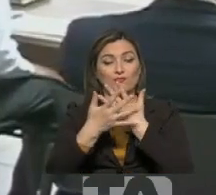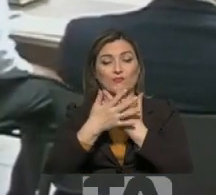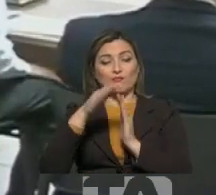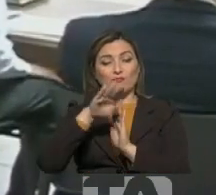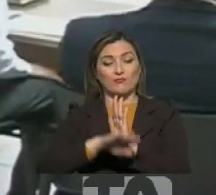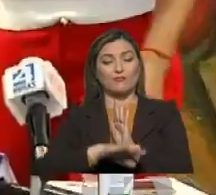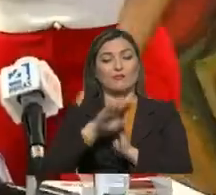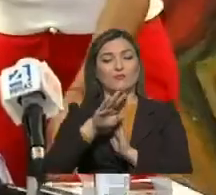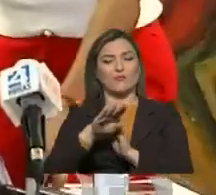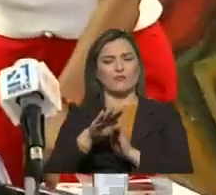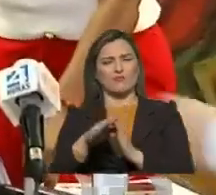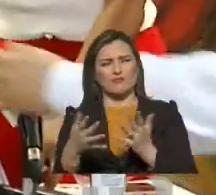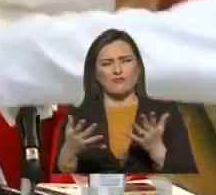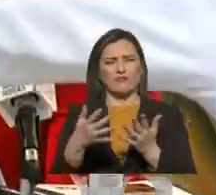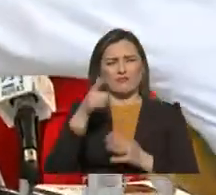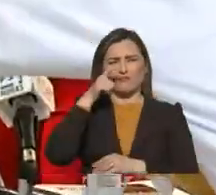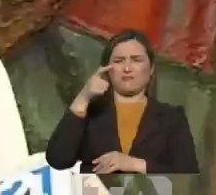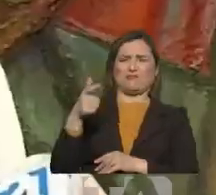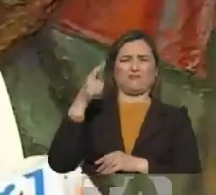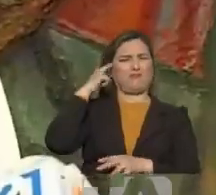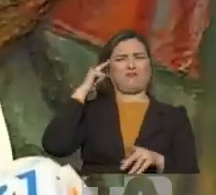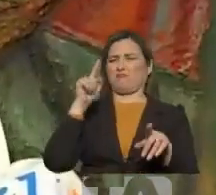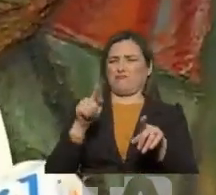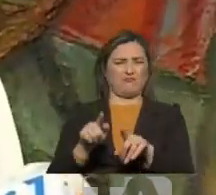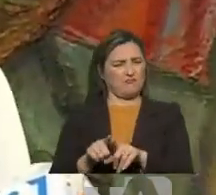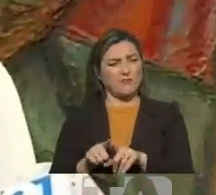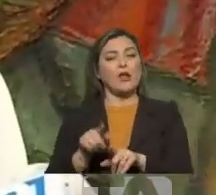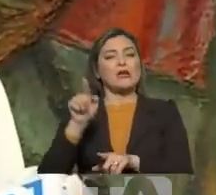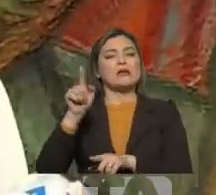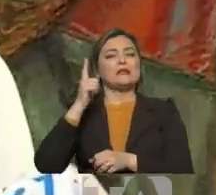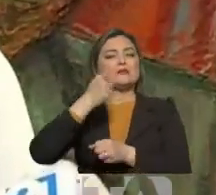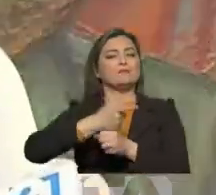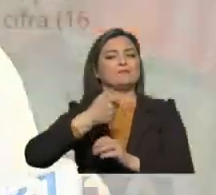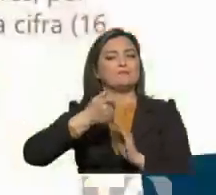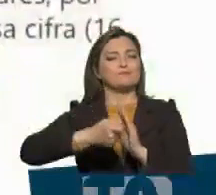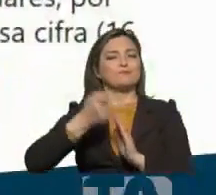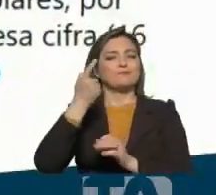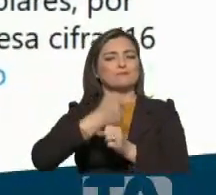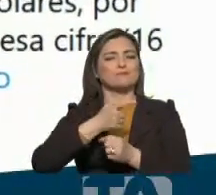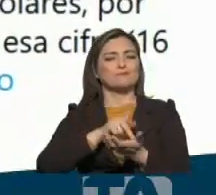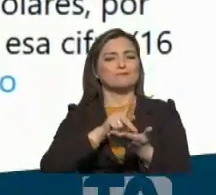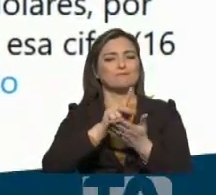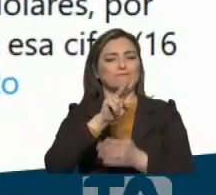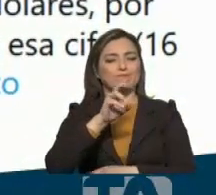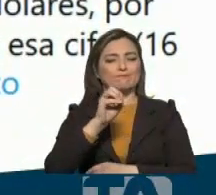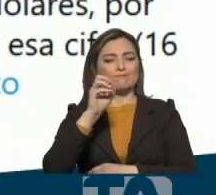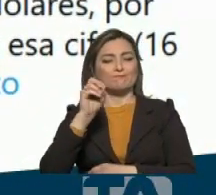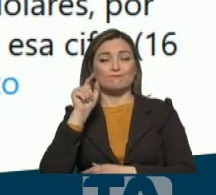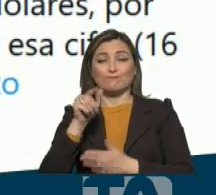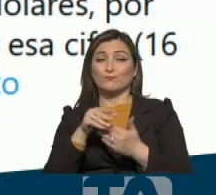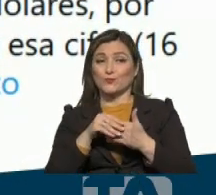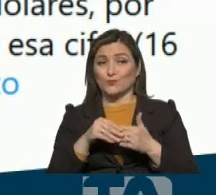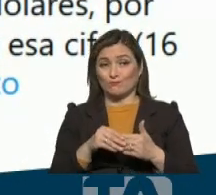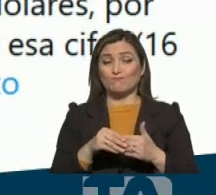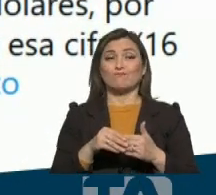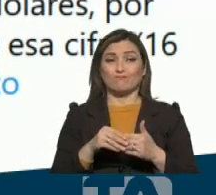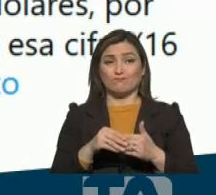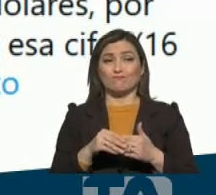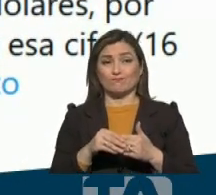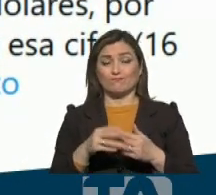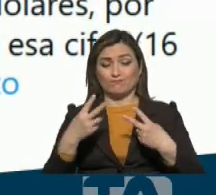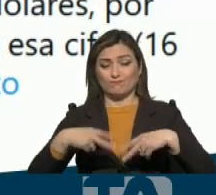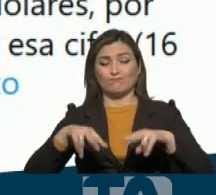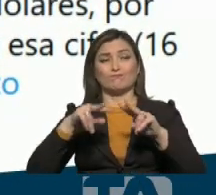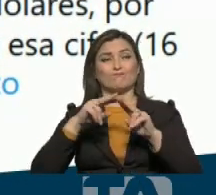de sentencia dejan en conforme a la fiscalía el tribunal también ordenó el pago de una multa de 200 mil dólares piensa que el monto